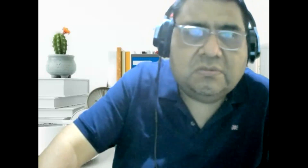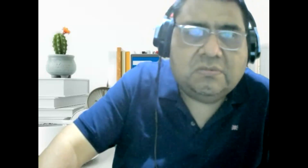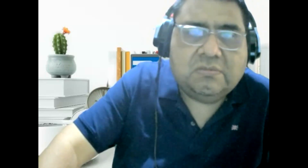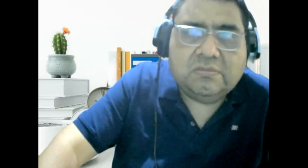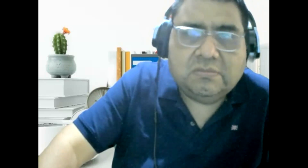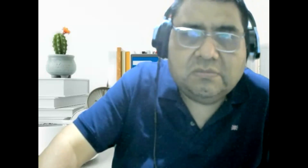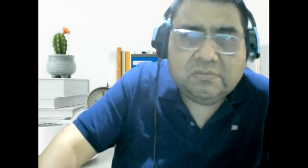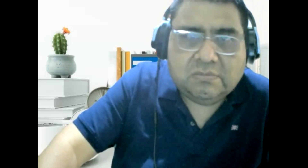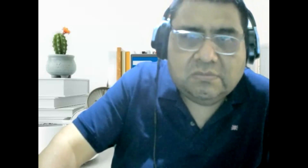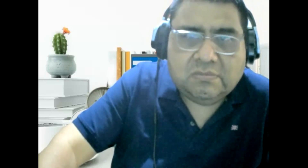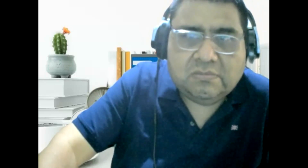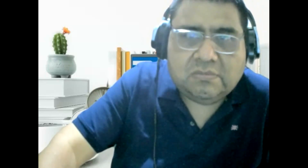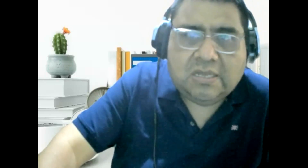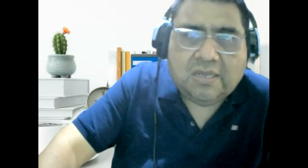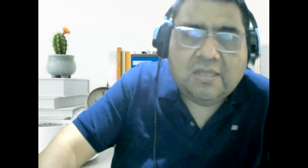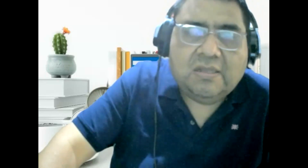proceso.